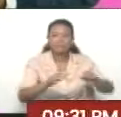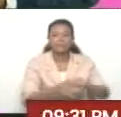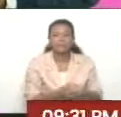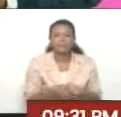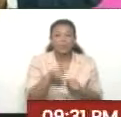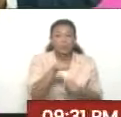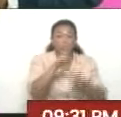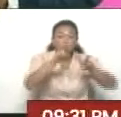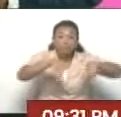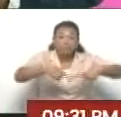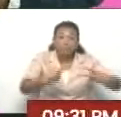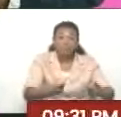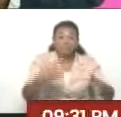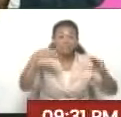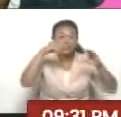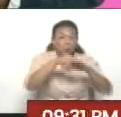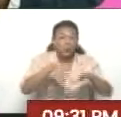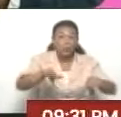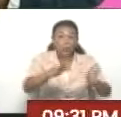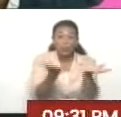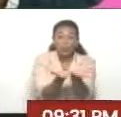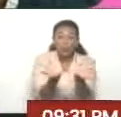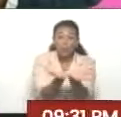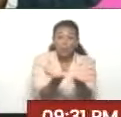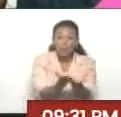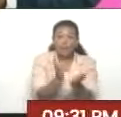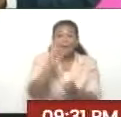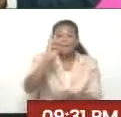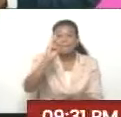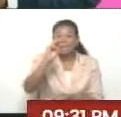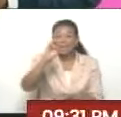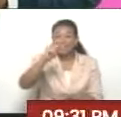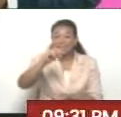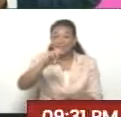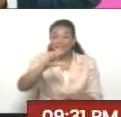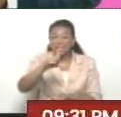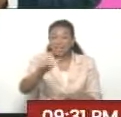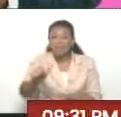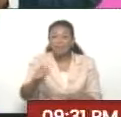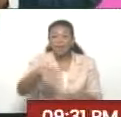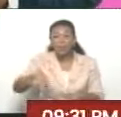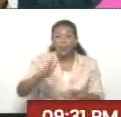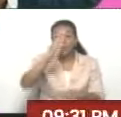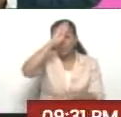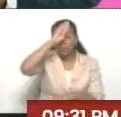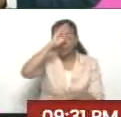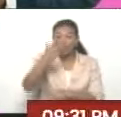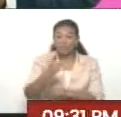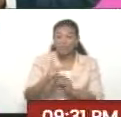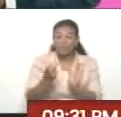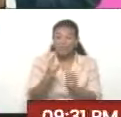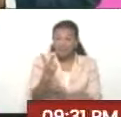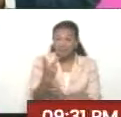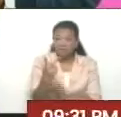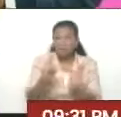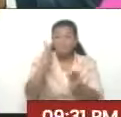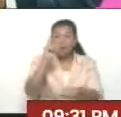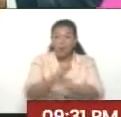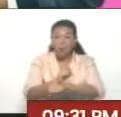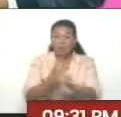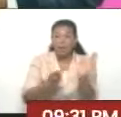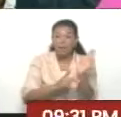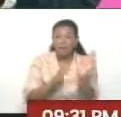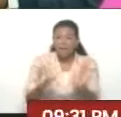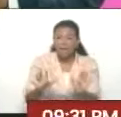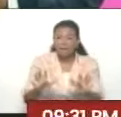por la rehabilitación integral del Centro Educativo Benil de Ascanio en Montalbán 3, Parroquia La Vega,